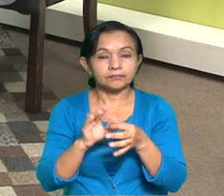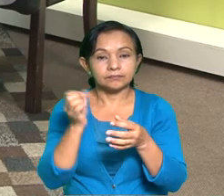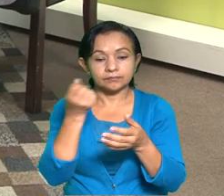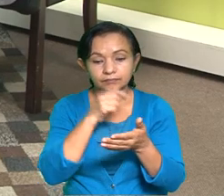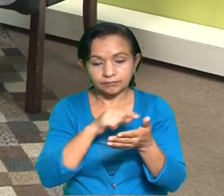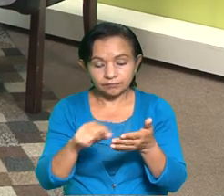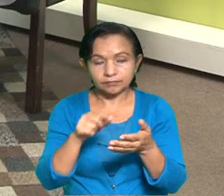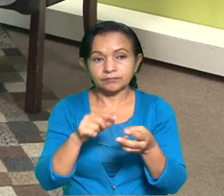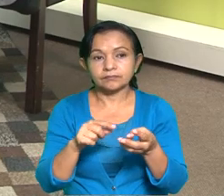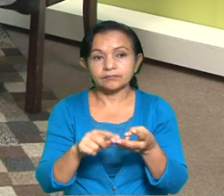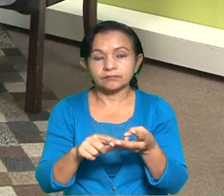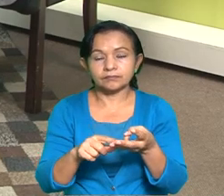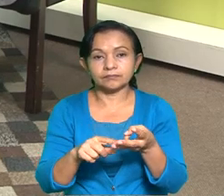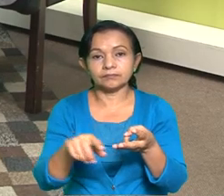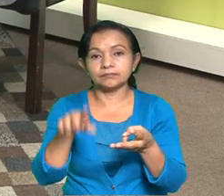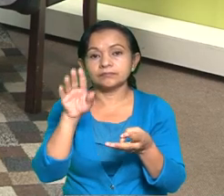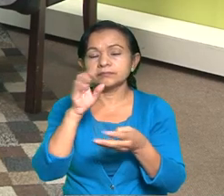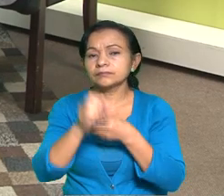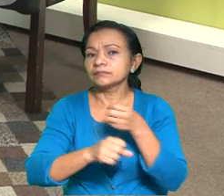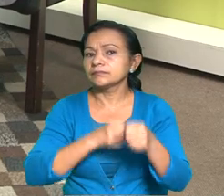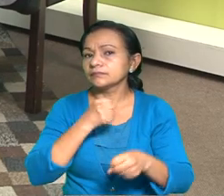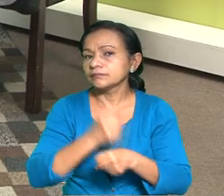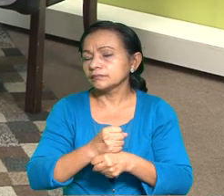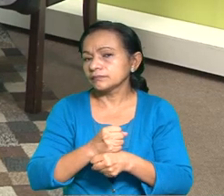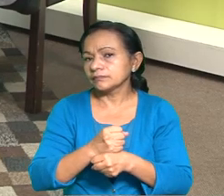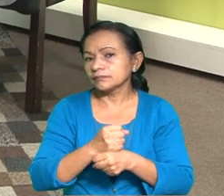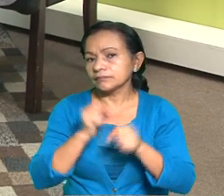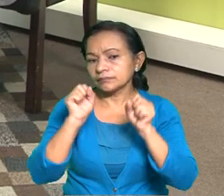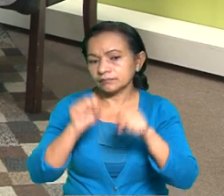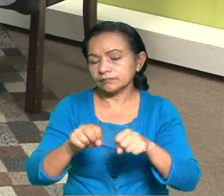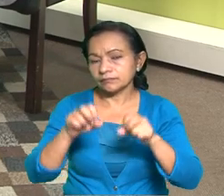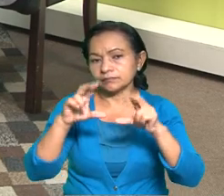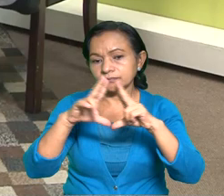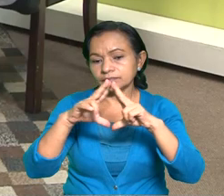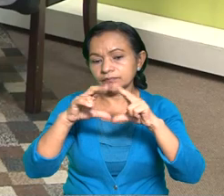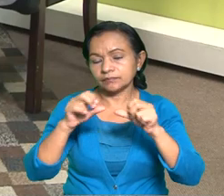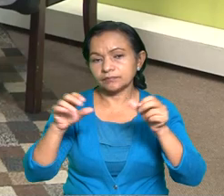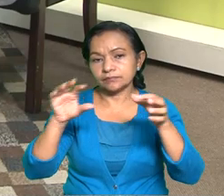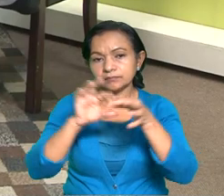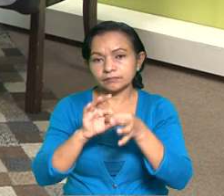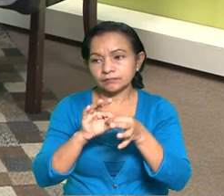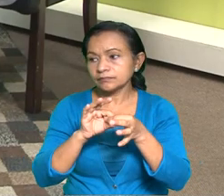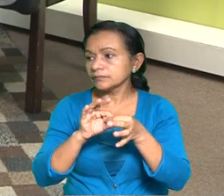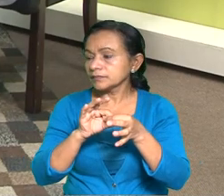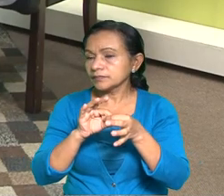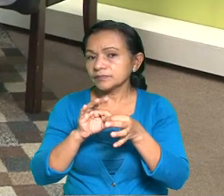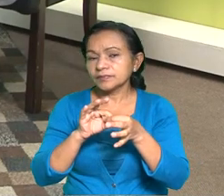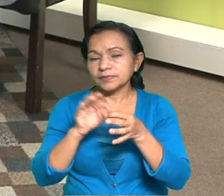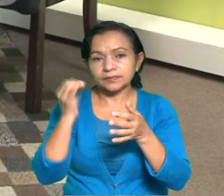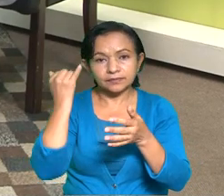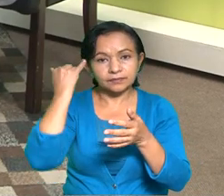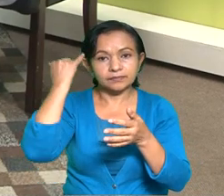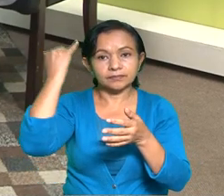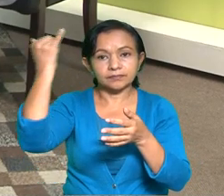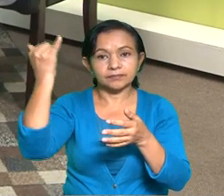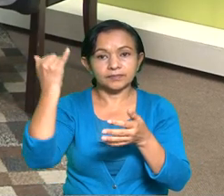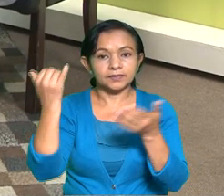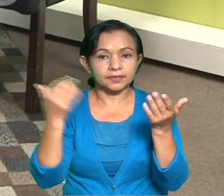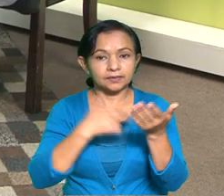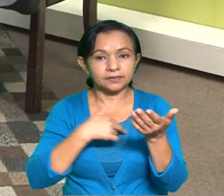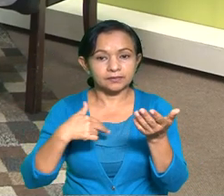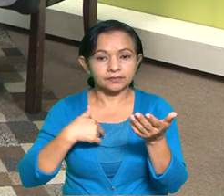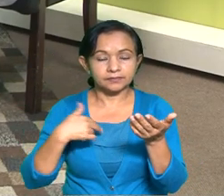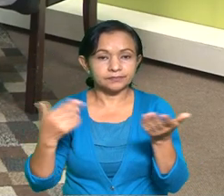semana. ¿Pasaron cuántos años para que Nicaragua pudiera ser parte de esta idea?